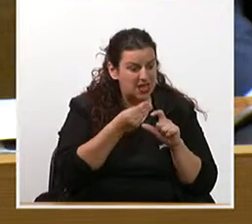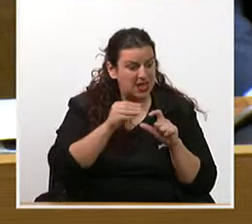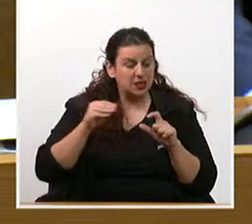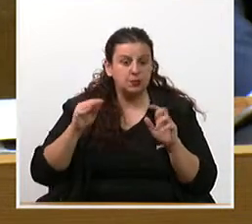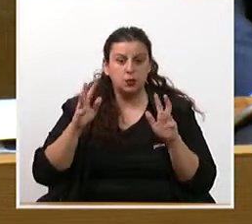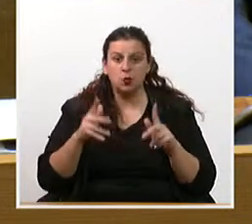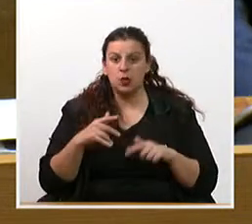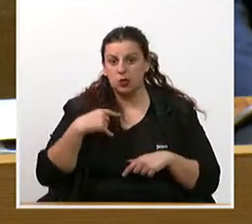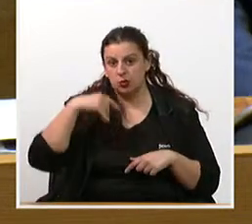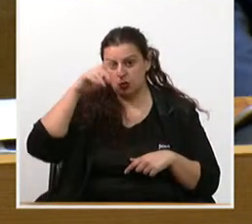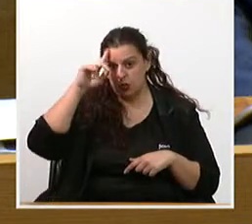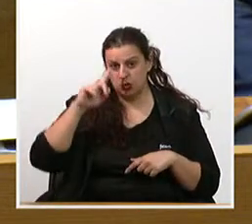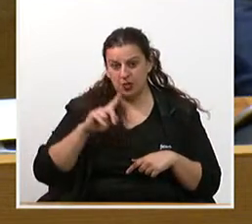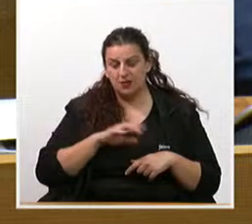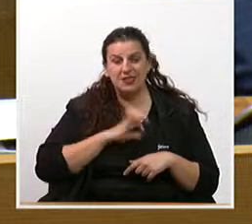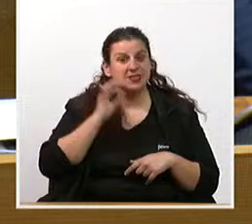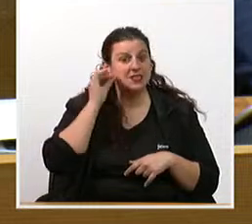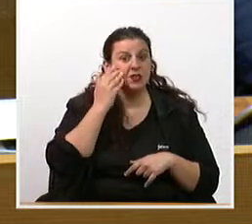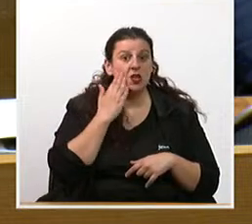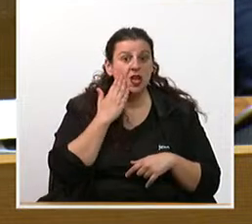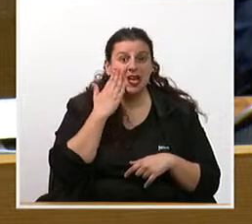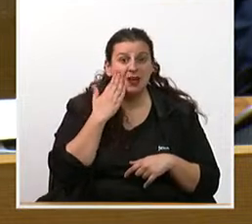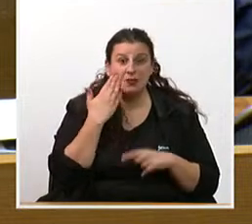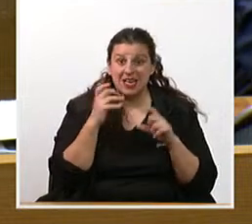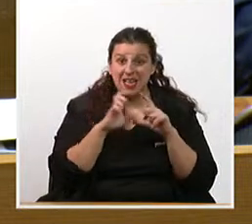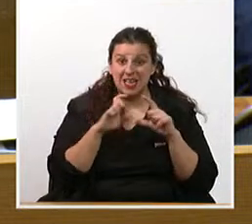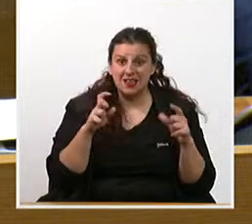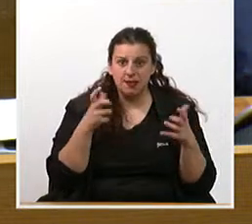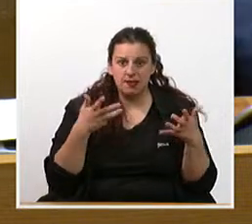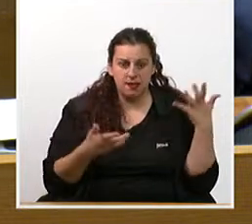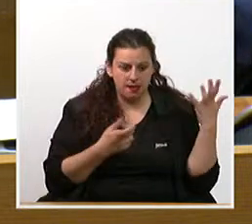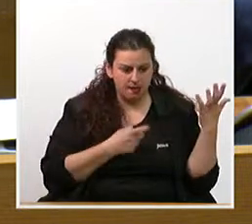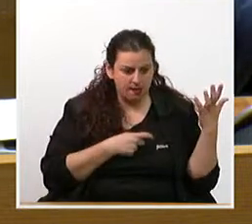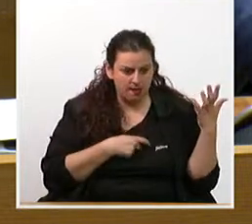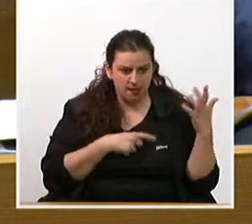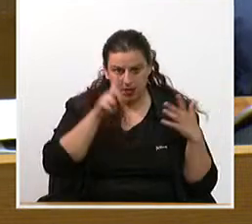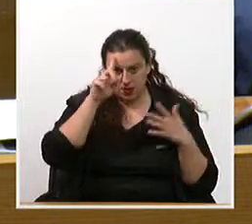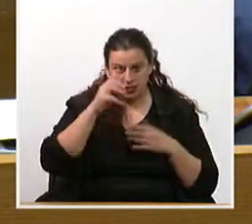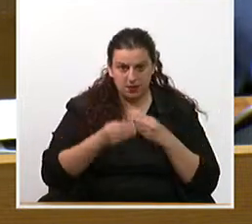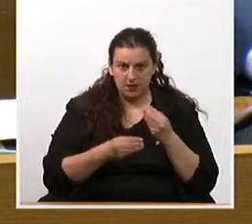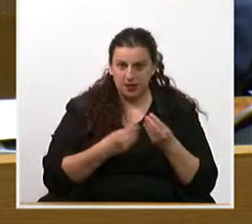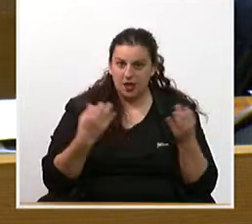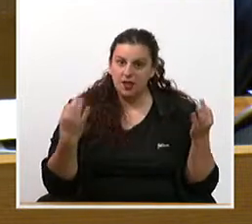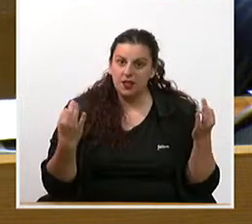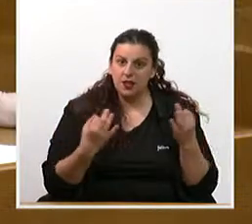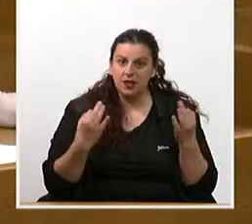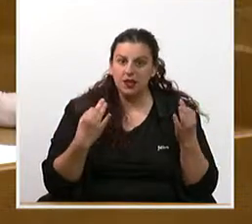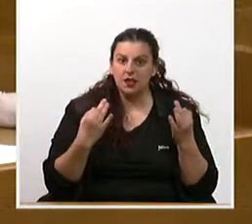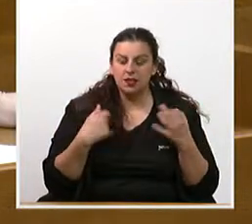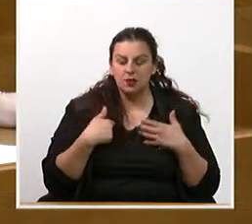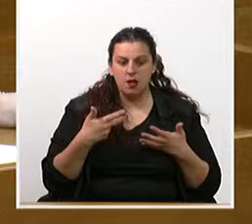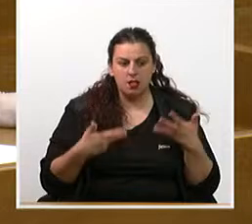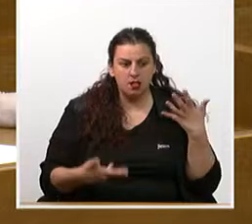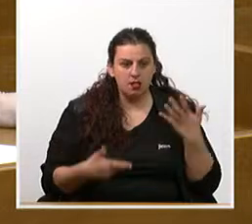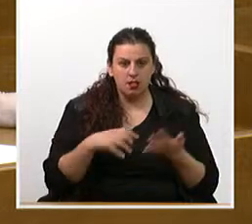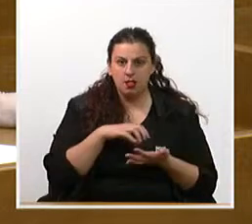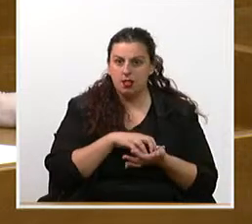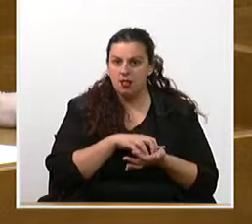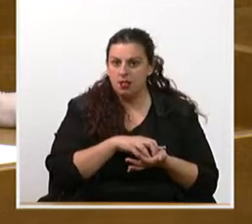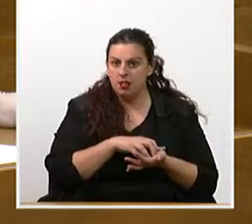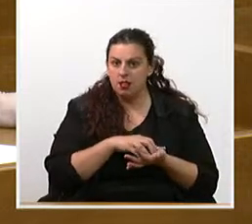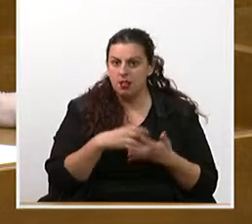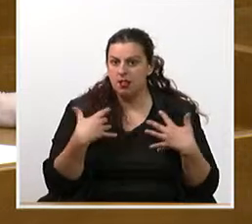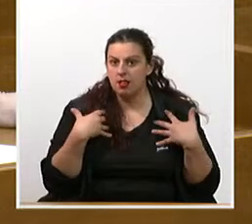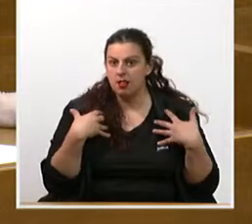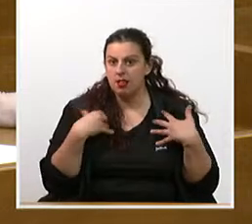camarero cientos de entidades están en vilo sin saber qué hacer es una incertidumbre que están padeciendo